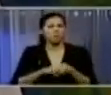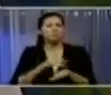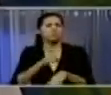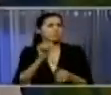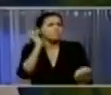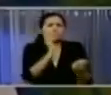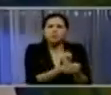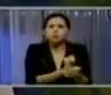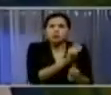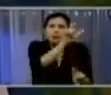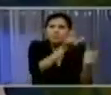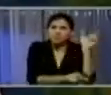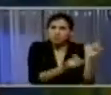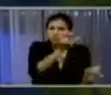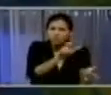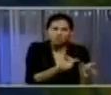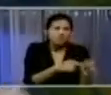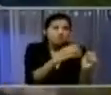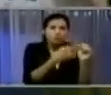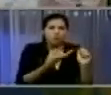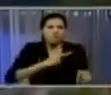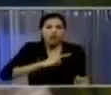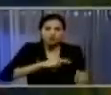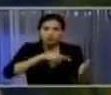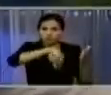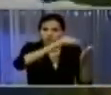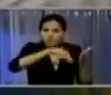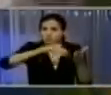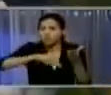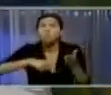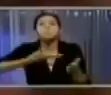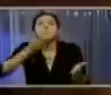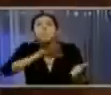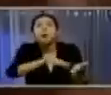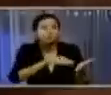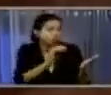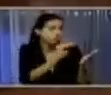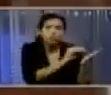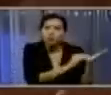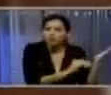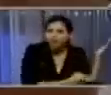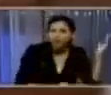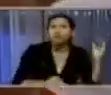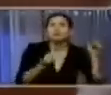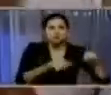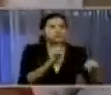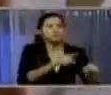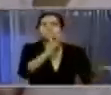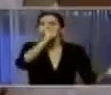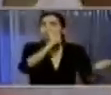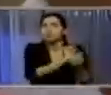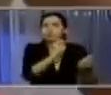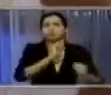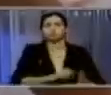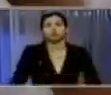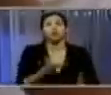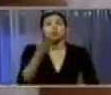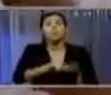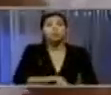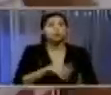cárcel aquellos que le falsificaron las firmas a los muertos y a los vivos. A los muertos y a los